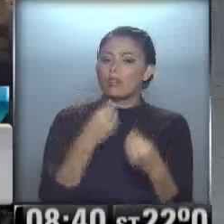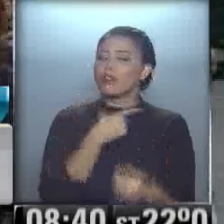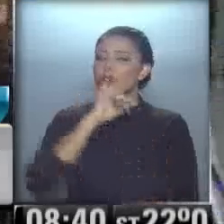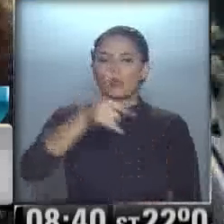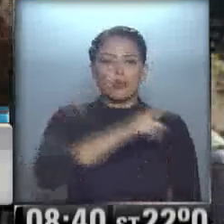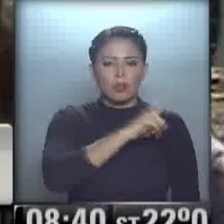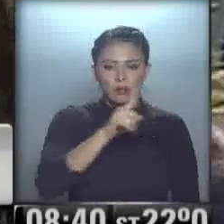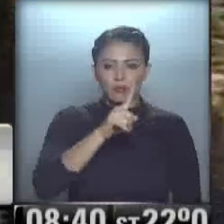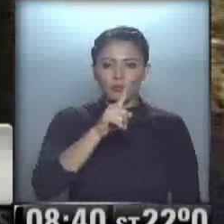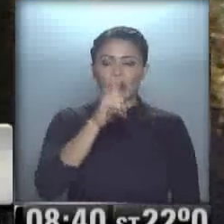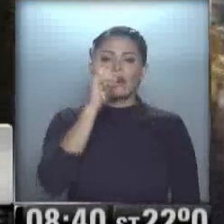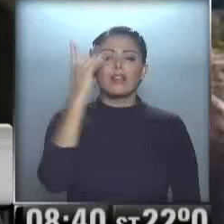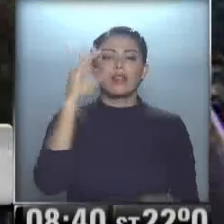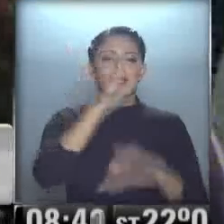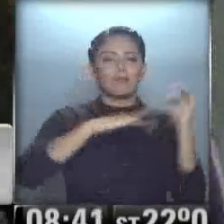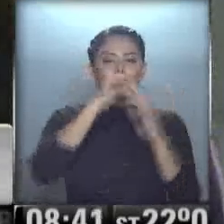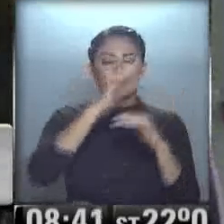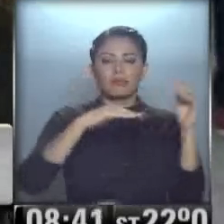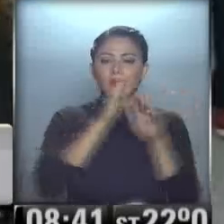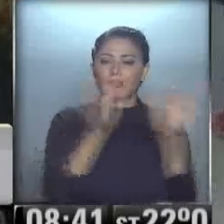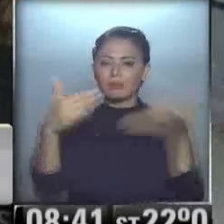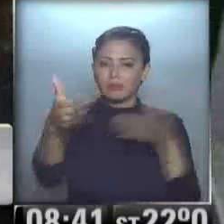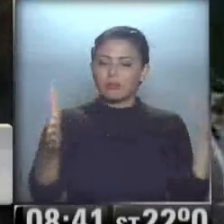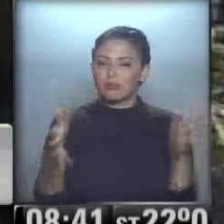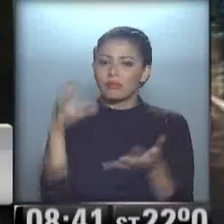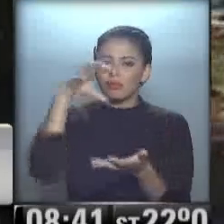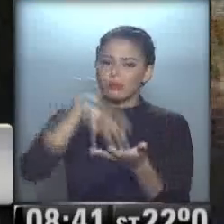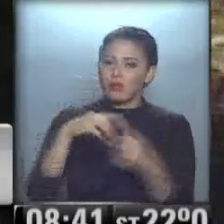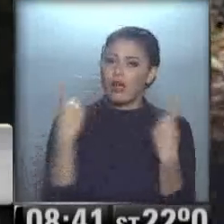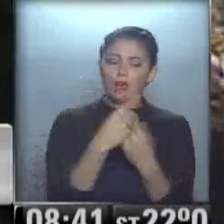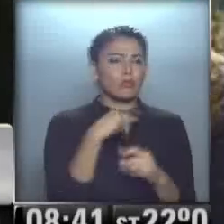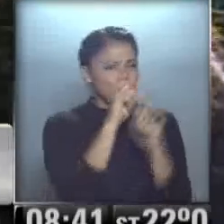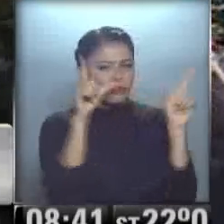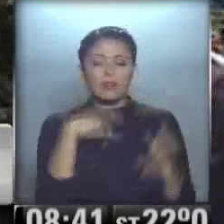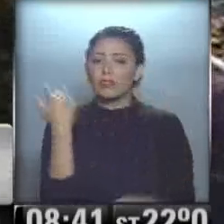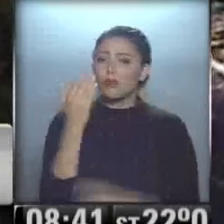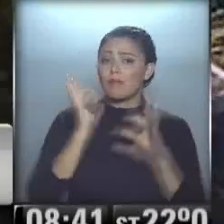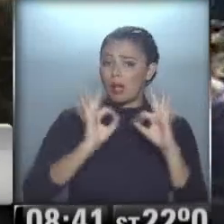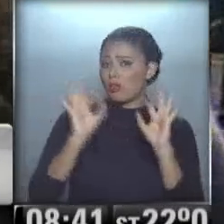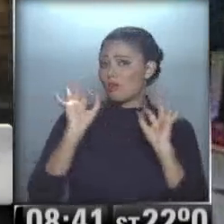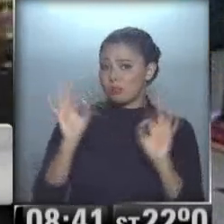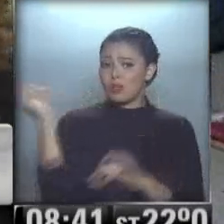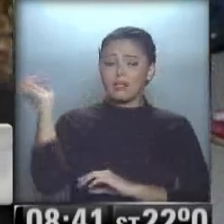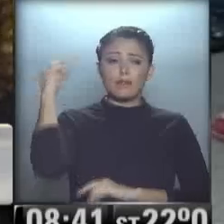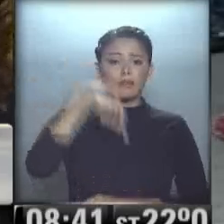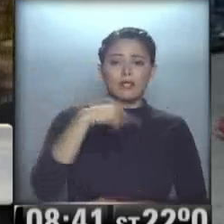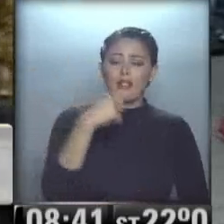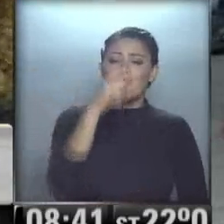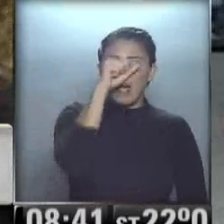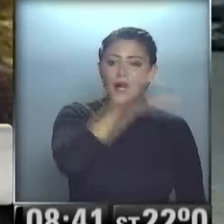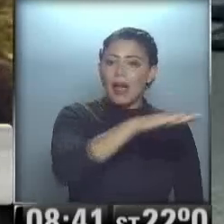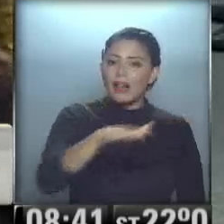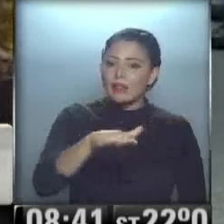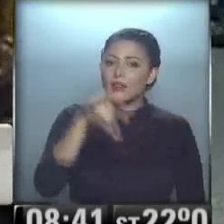instalación de aulas container se encontraron con esta sorpresa porque es nuevo Nosotros llegamos de las vacaciones nos encontramos con que nuestro jardín